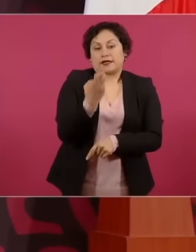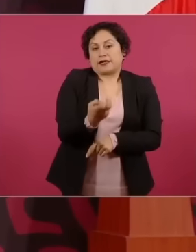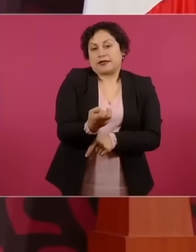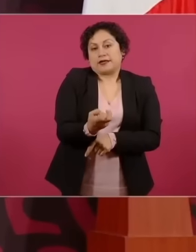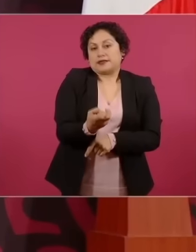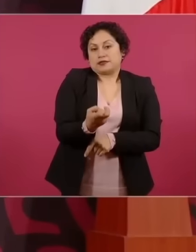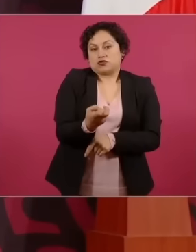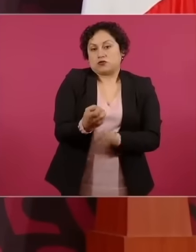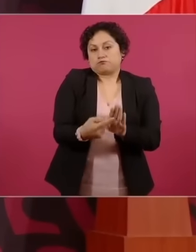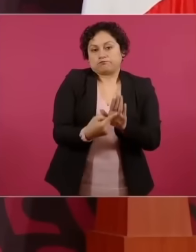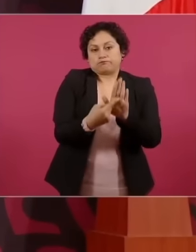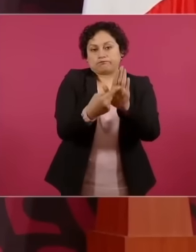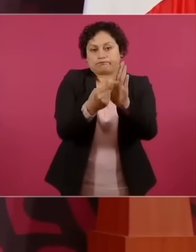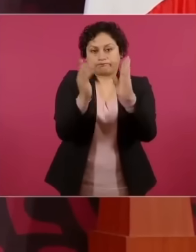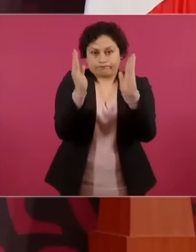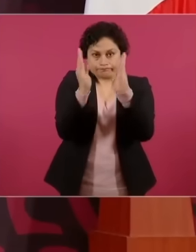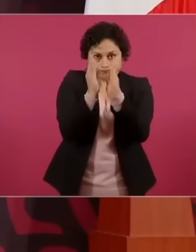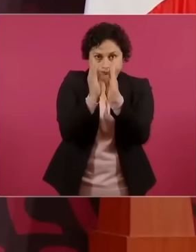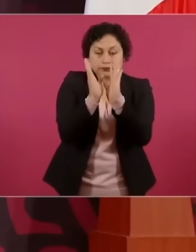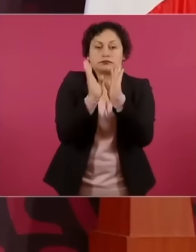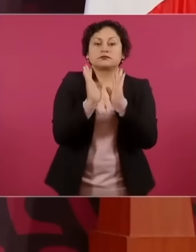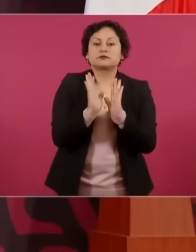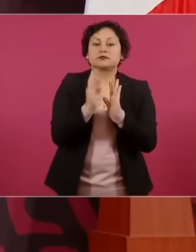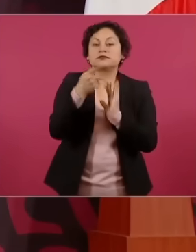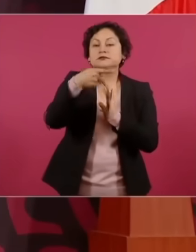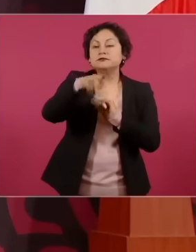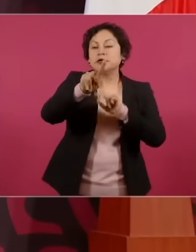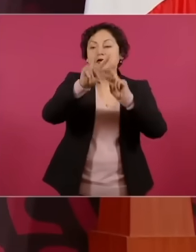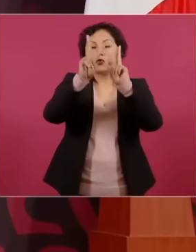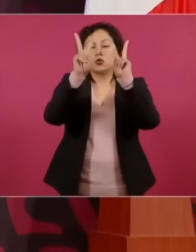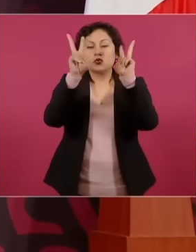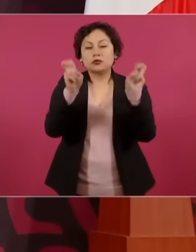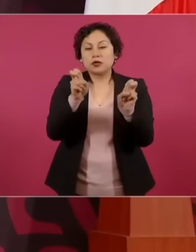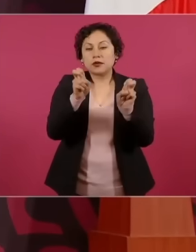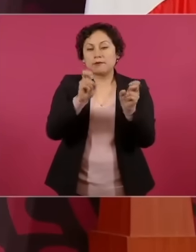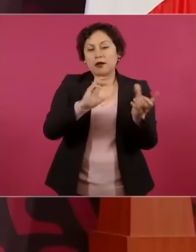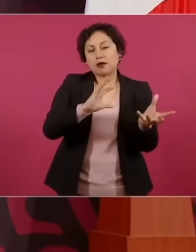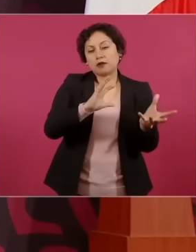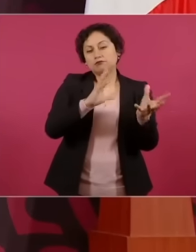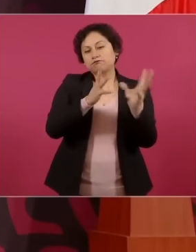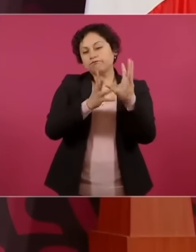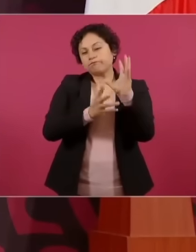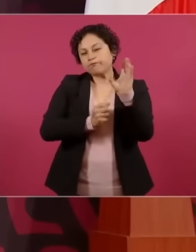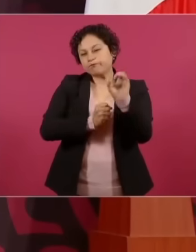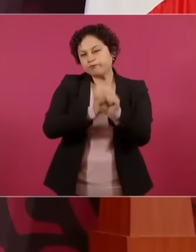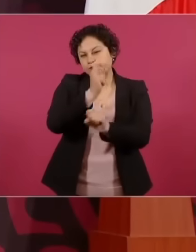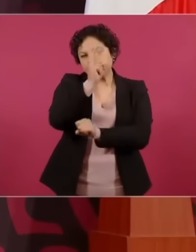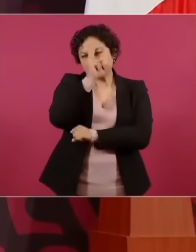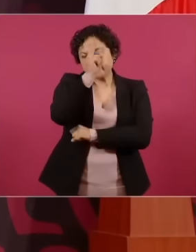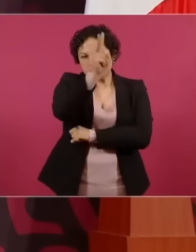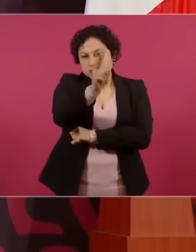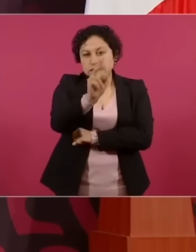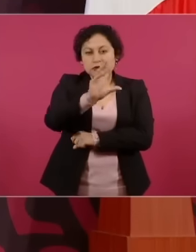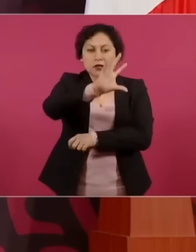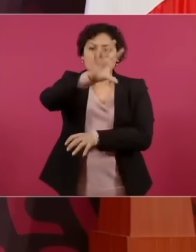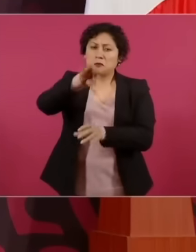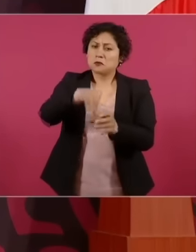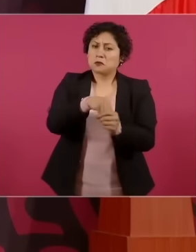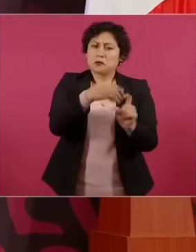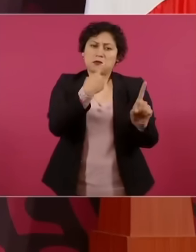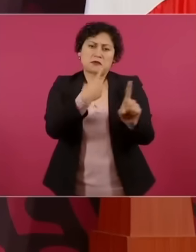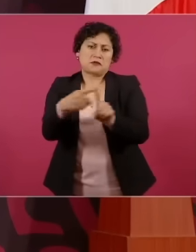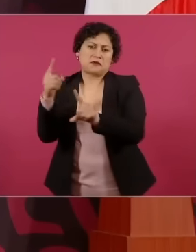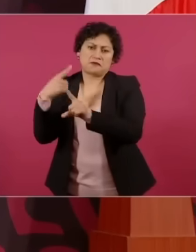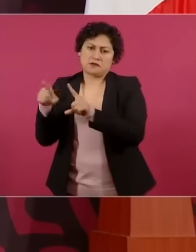Esta es una parte. La violencia, ¿sí?, tiene que ver, pues, con robos, ¿sí? En